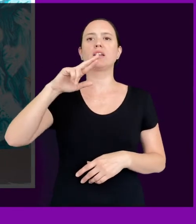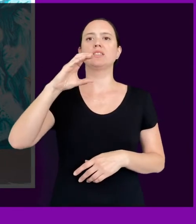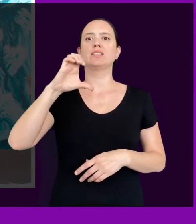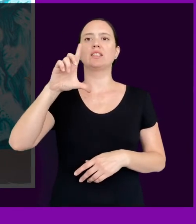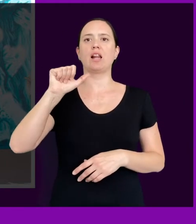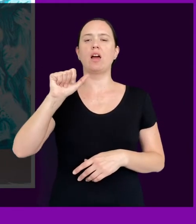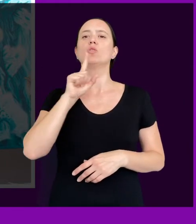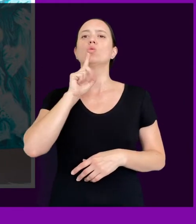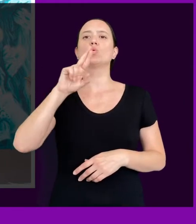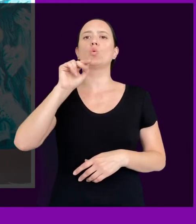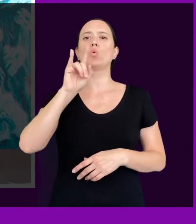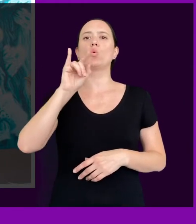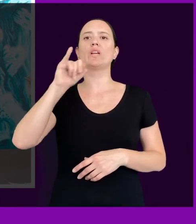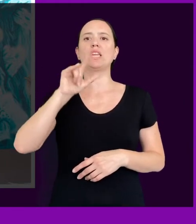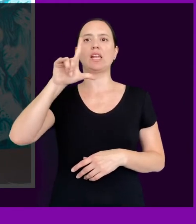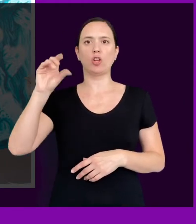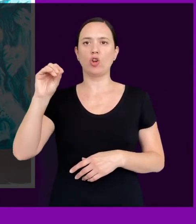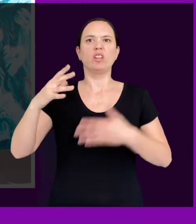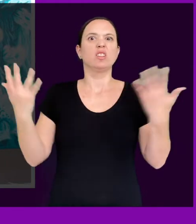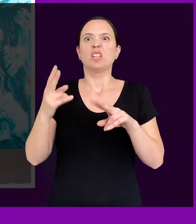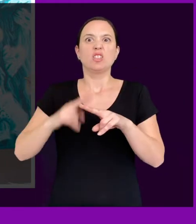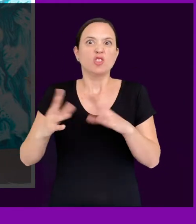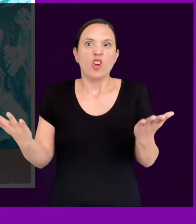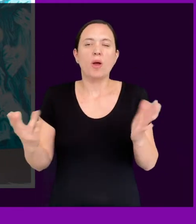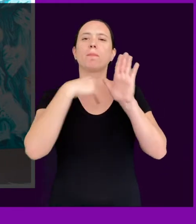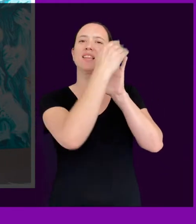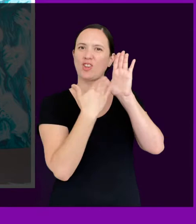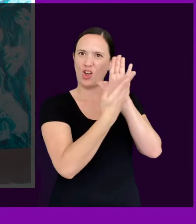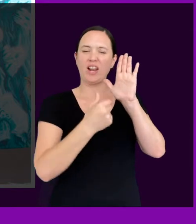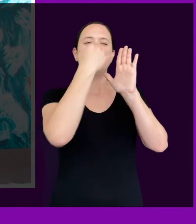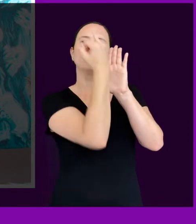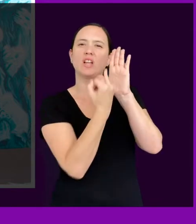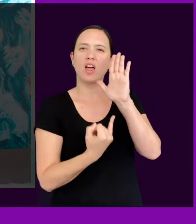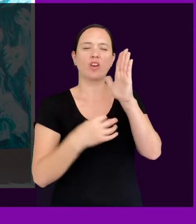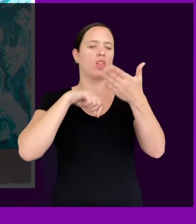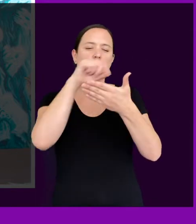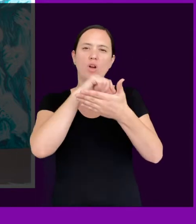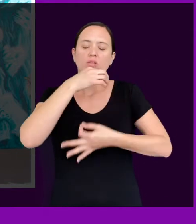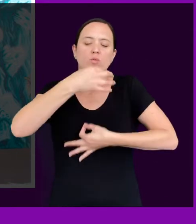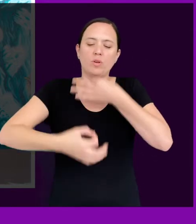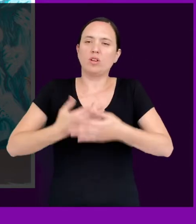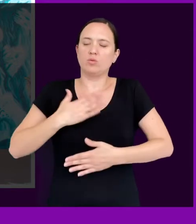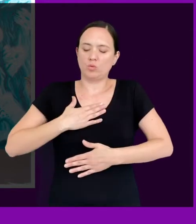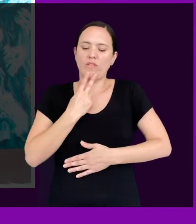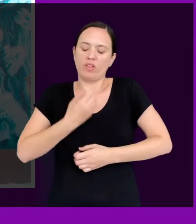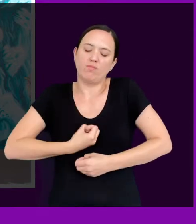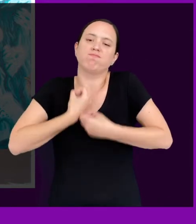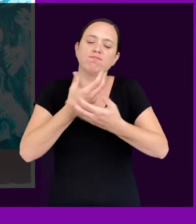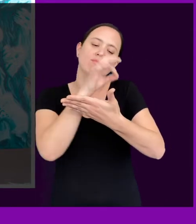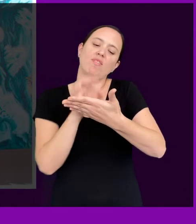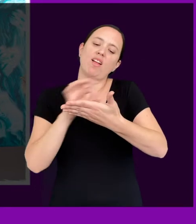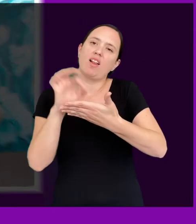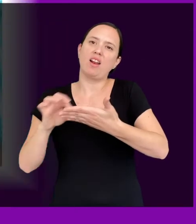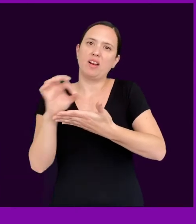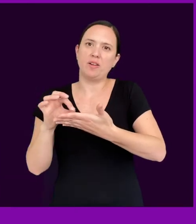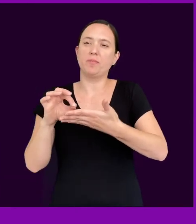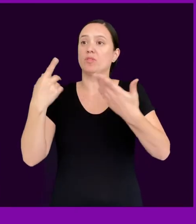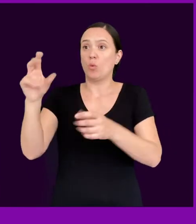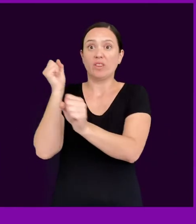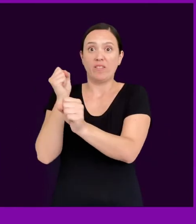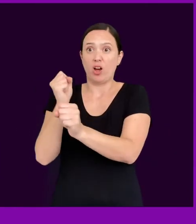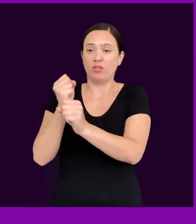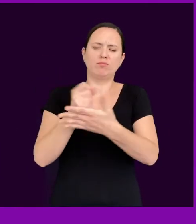Trujillo, pintora, ilustradora y dibujante de cómics autobiográficos. Entre sus obras destacadas se encuentran sus